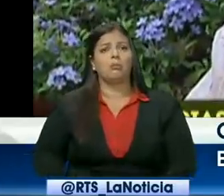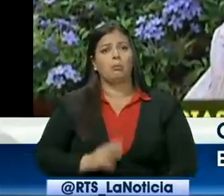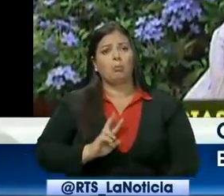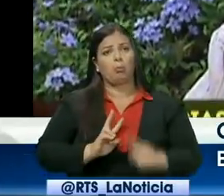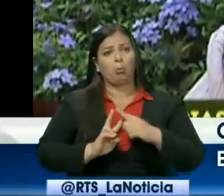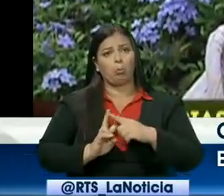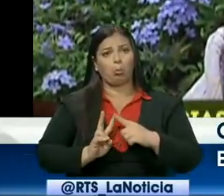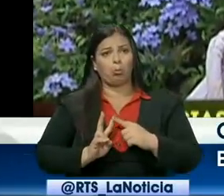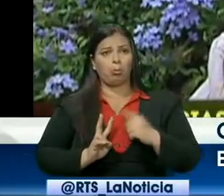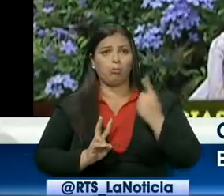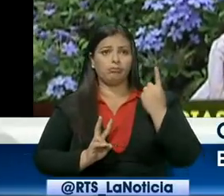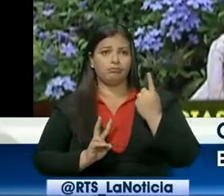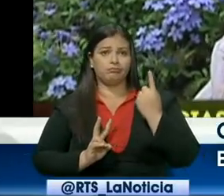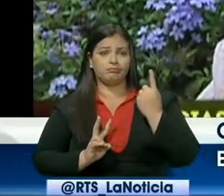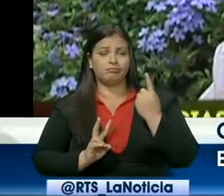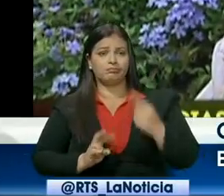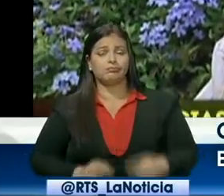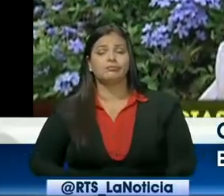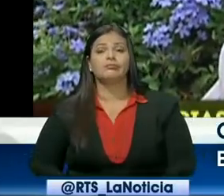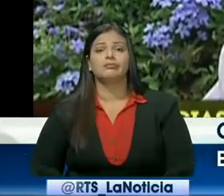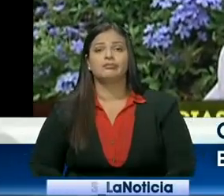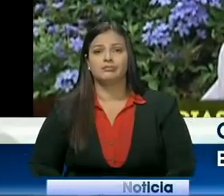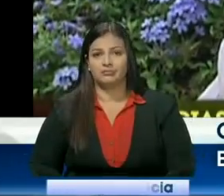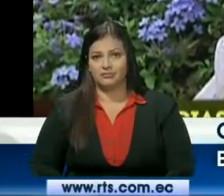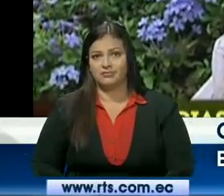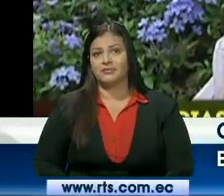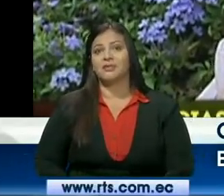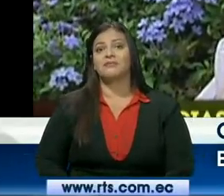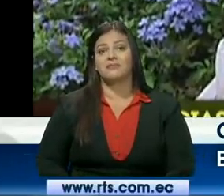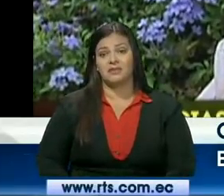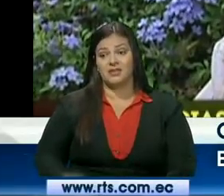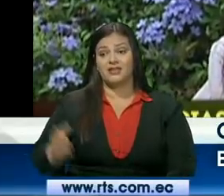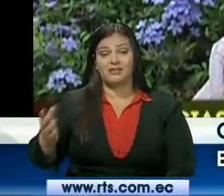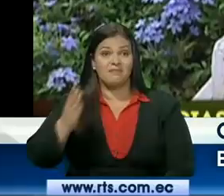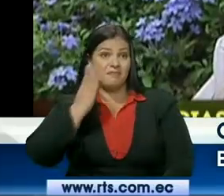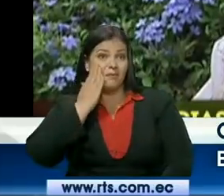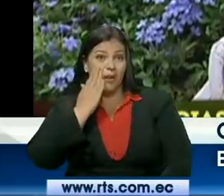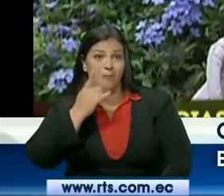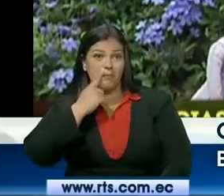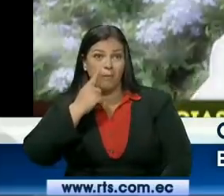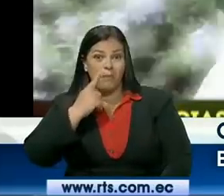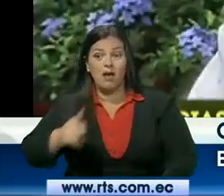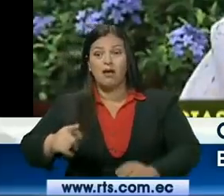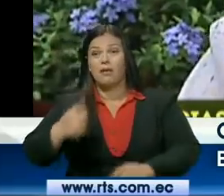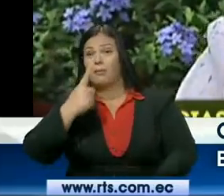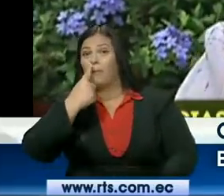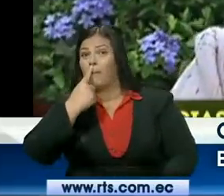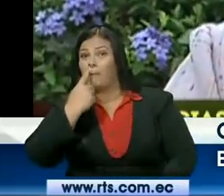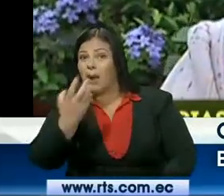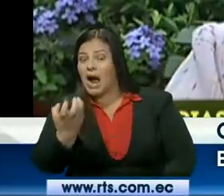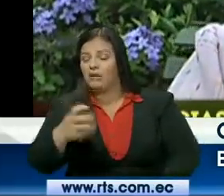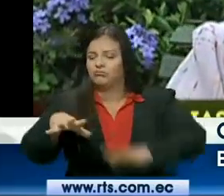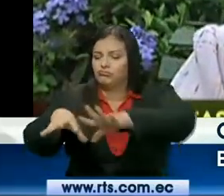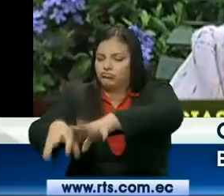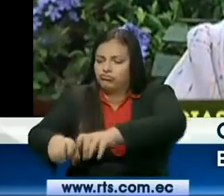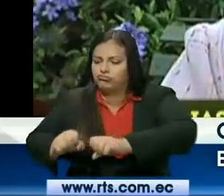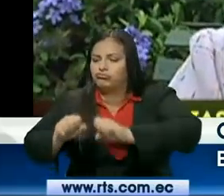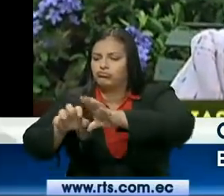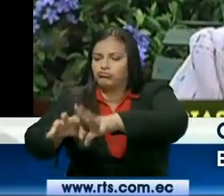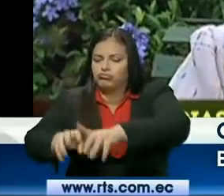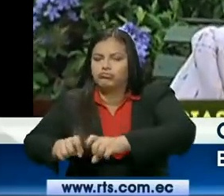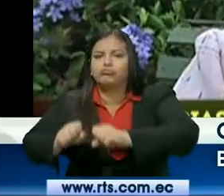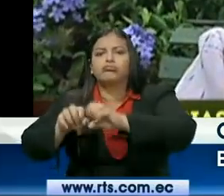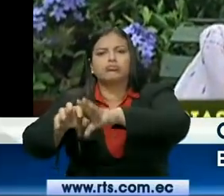y nosotros también. Nosotros aprendimos lo que mi mamita hacía. Venimos de allá de la hacienda